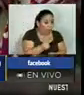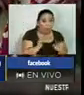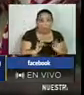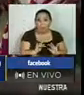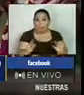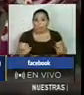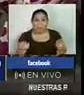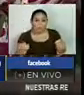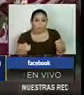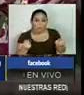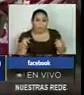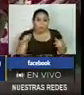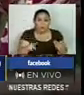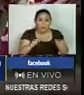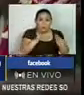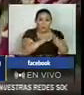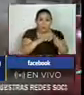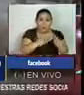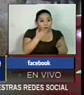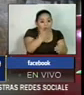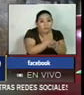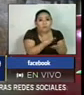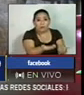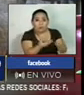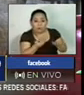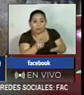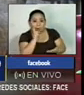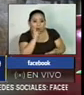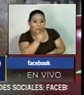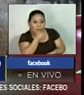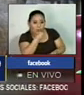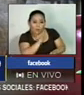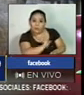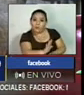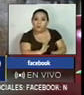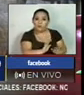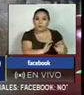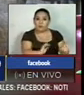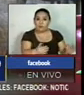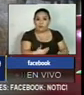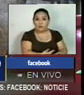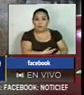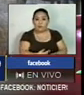vacías del punto de distribución de ayuda alimentaria para dar de comer a sus hijos